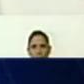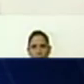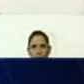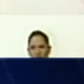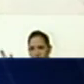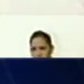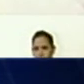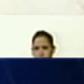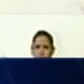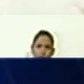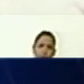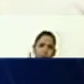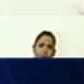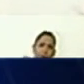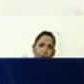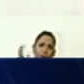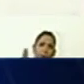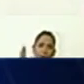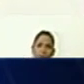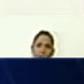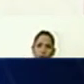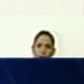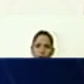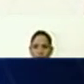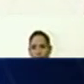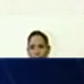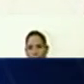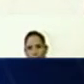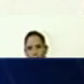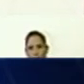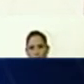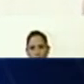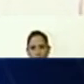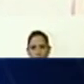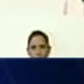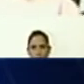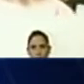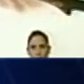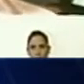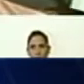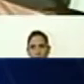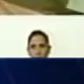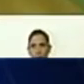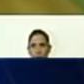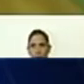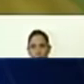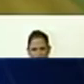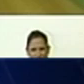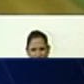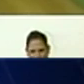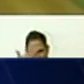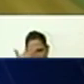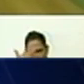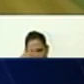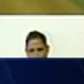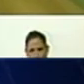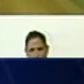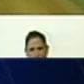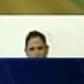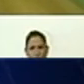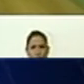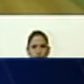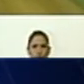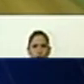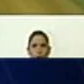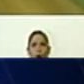fantoche de la Asamblea Nacional en Venezuela. Hay, ¿saben cuántos ministros? Porque era una